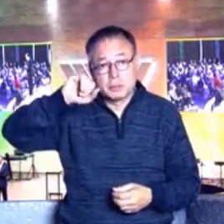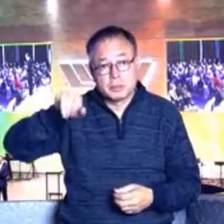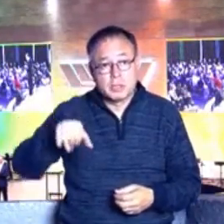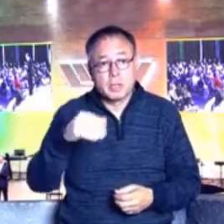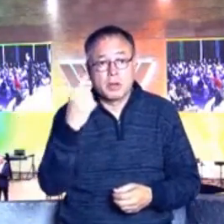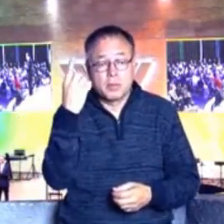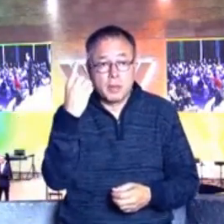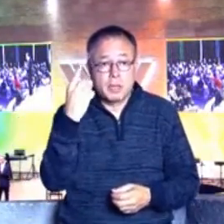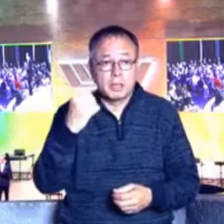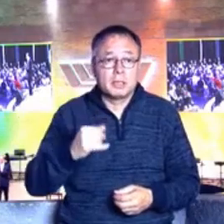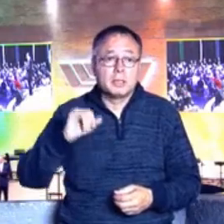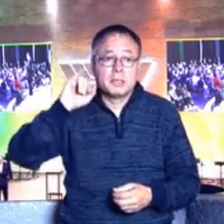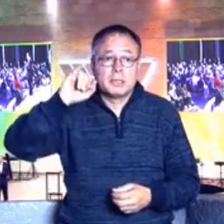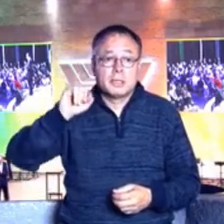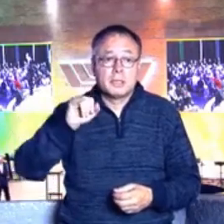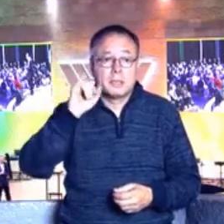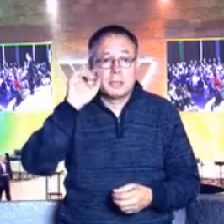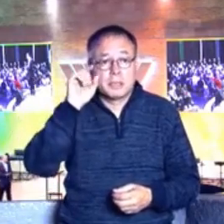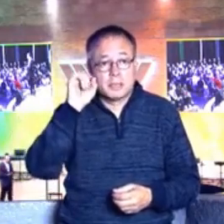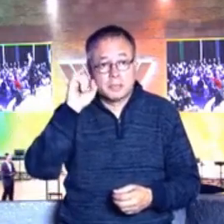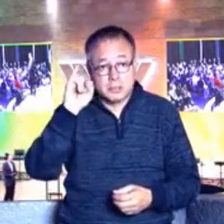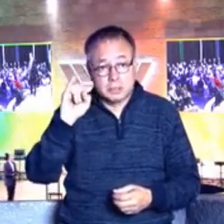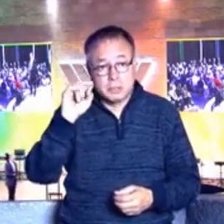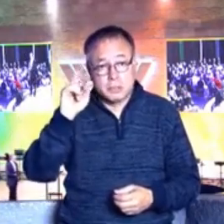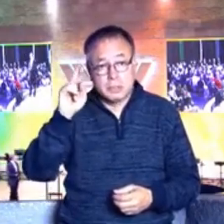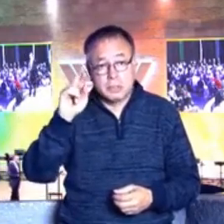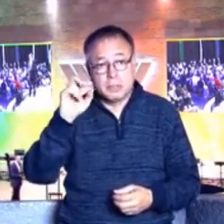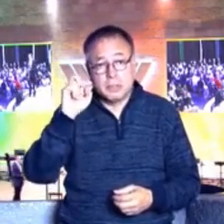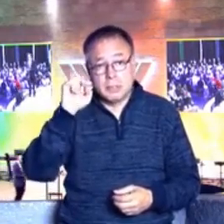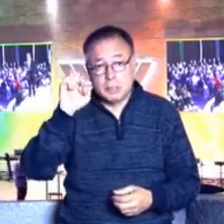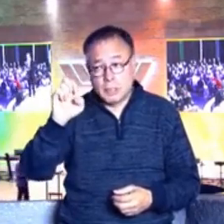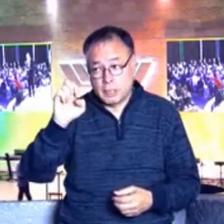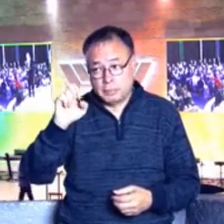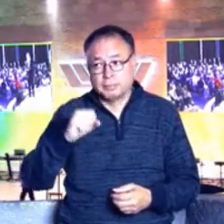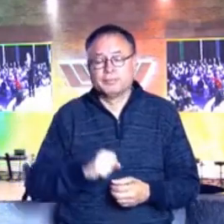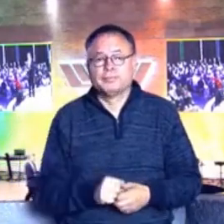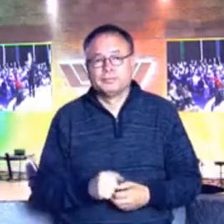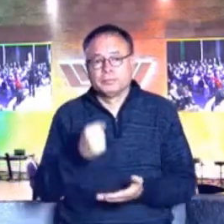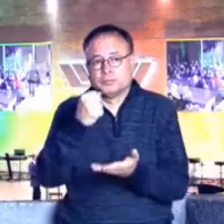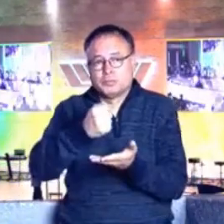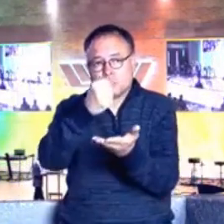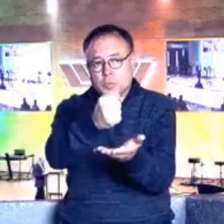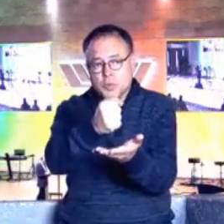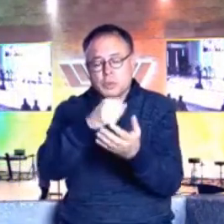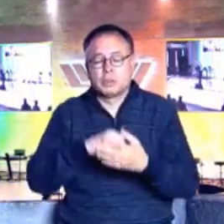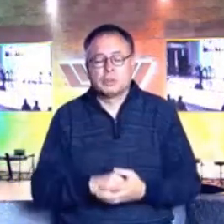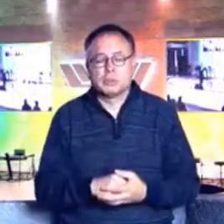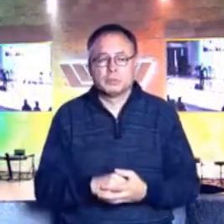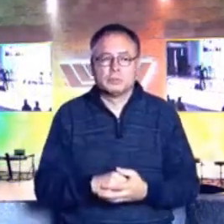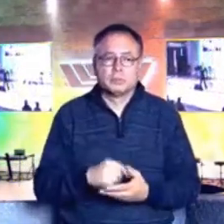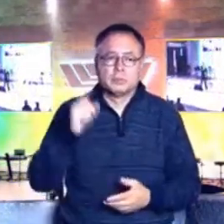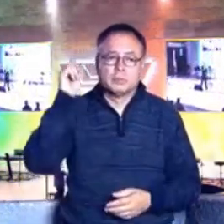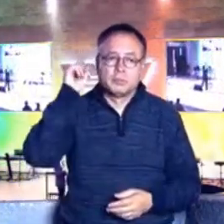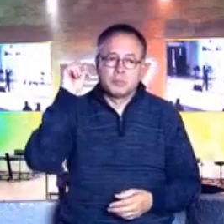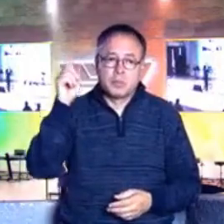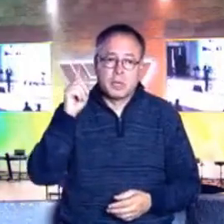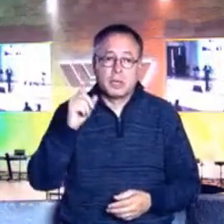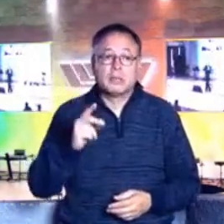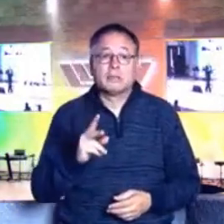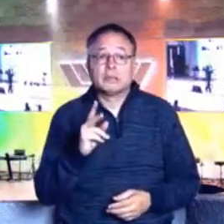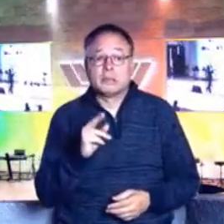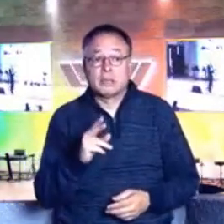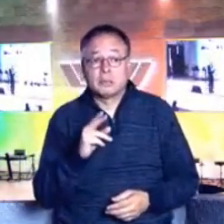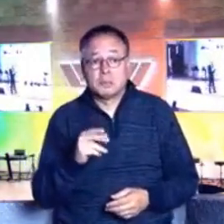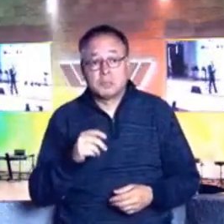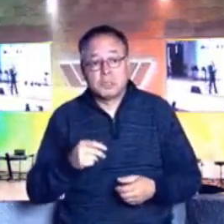Jehová ahora un principio que Dios quiere que tú y yo conozcamos es que él es generoso fíjate Cómo terminó el versículo que leímos